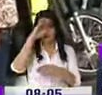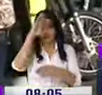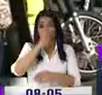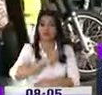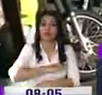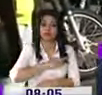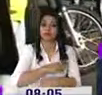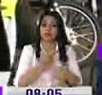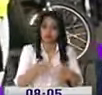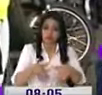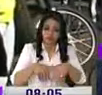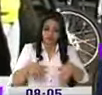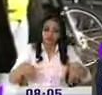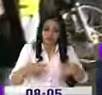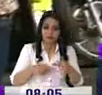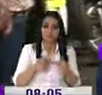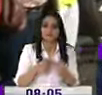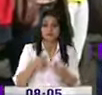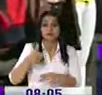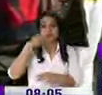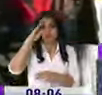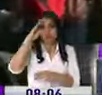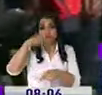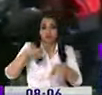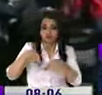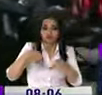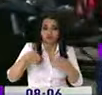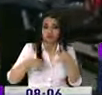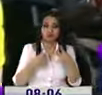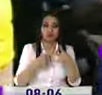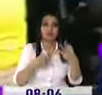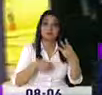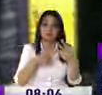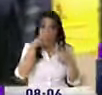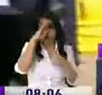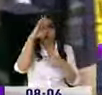Metropolitana, también Tránsito, están también Policía Nacional